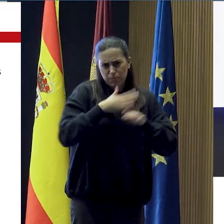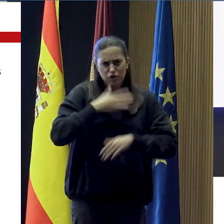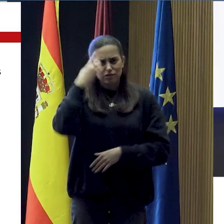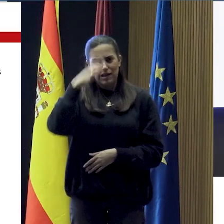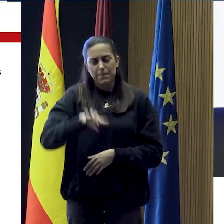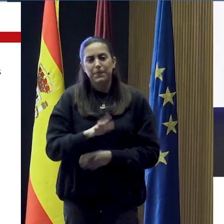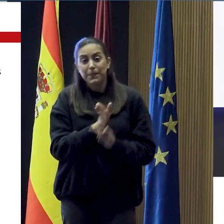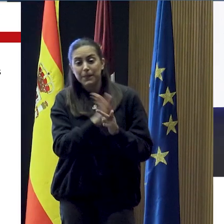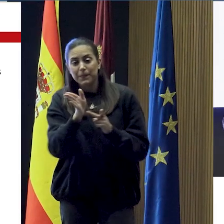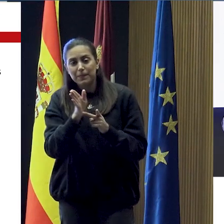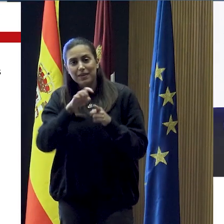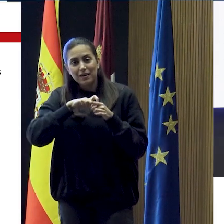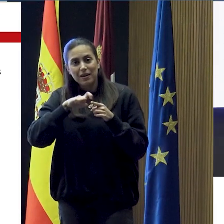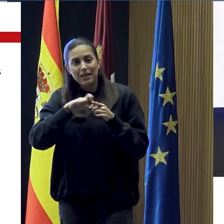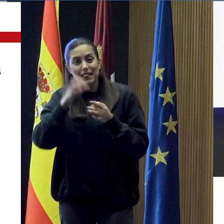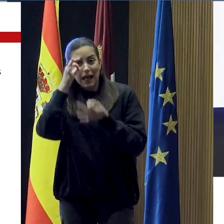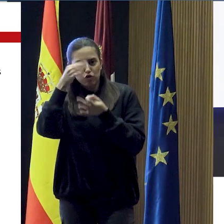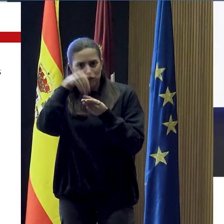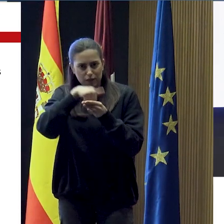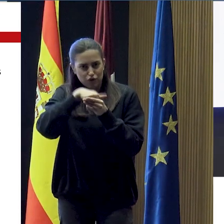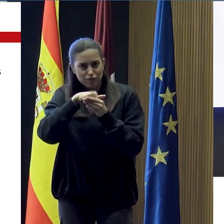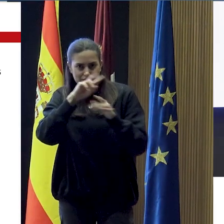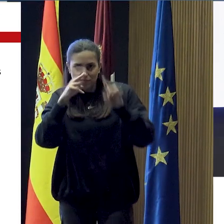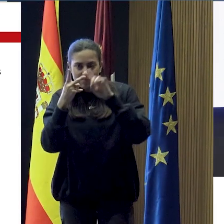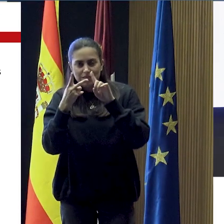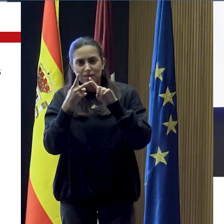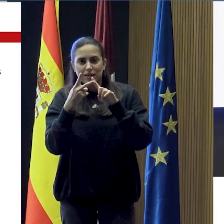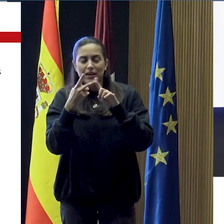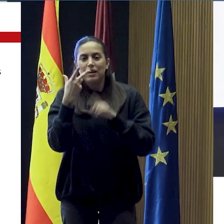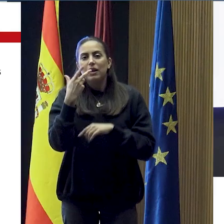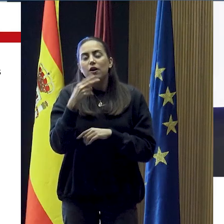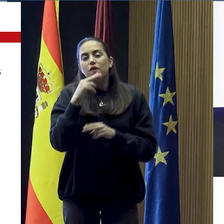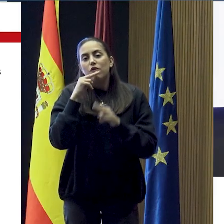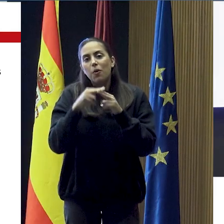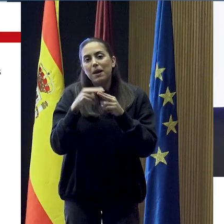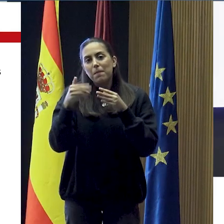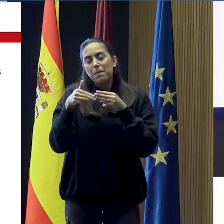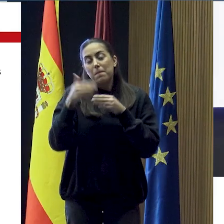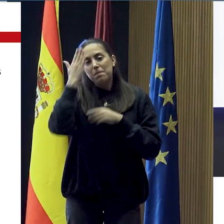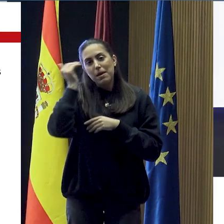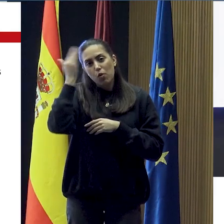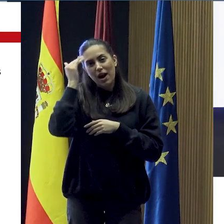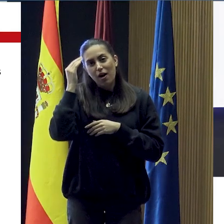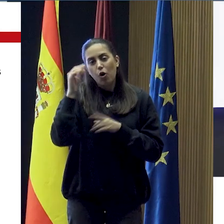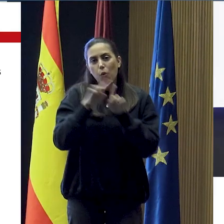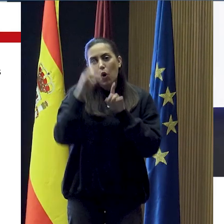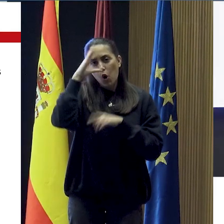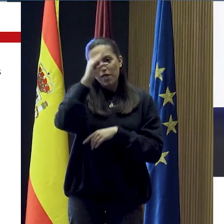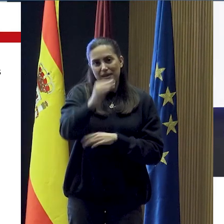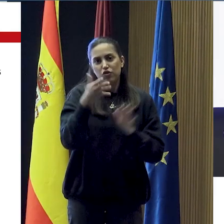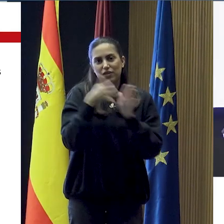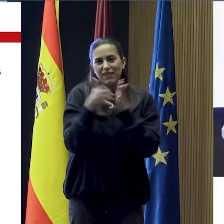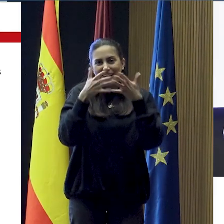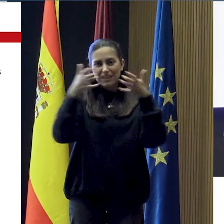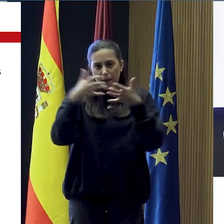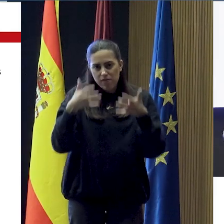Por otro lado, dentro de la memoria de los datos, de esa memoria declarativa, tenemos la memoria del conocimiento, la memoria semántica. Seguro que a